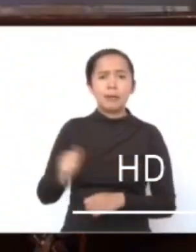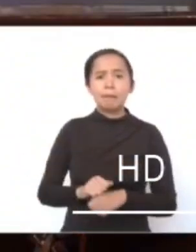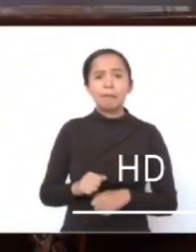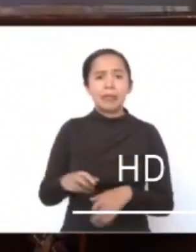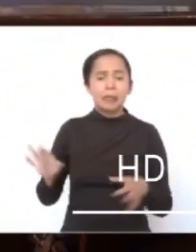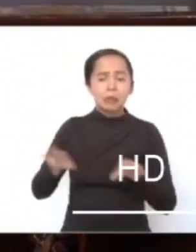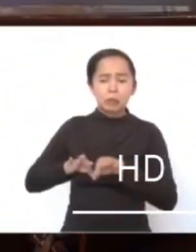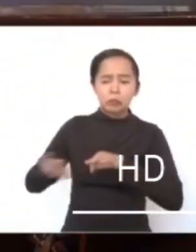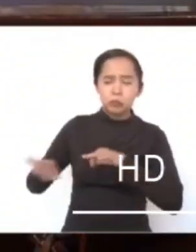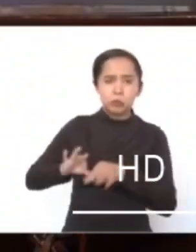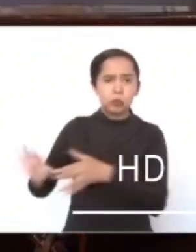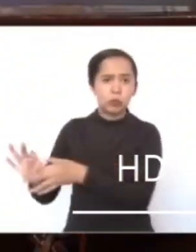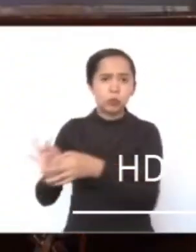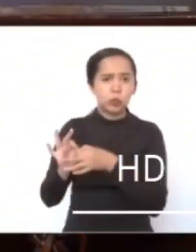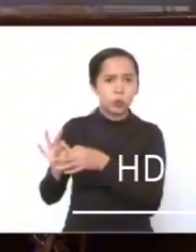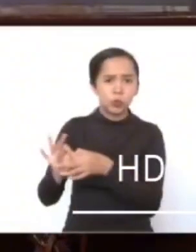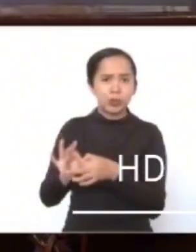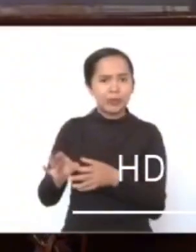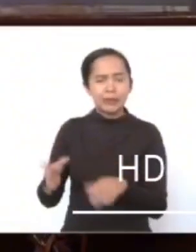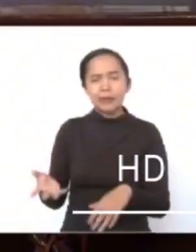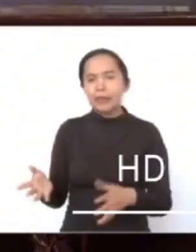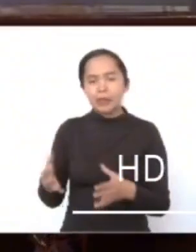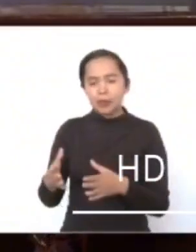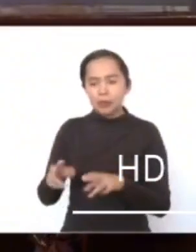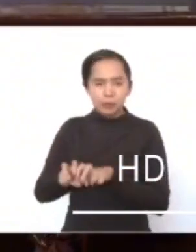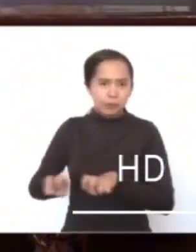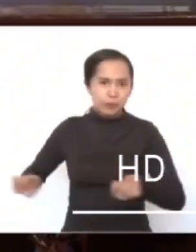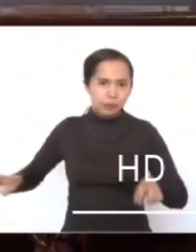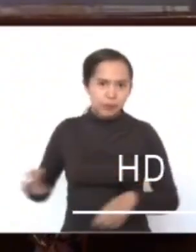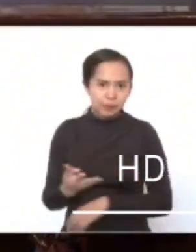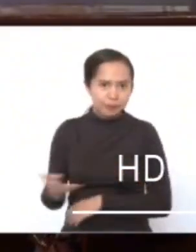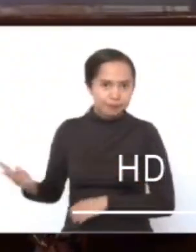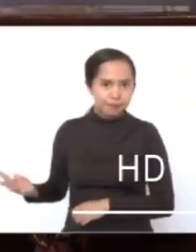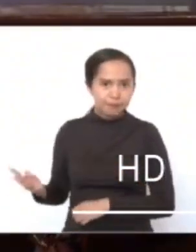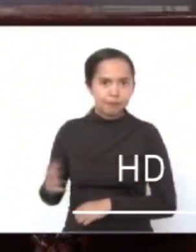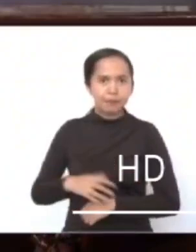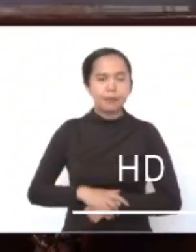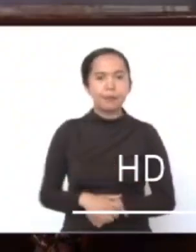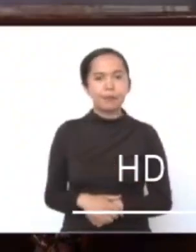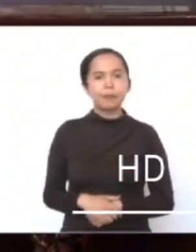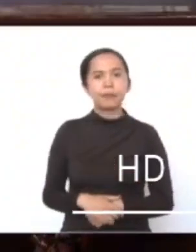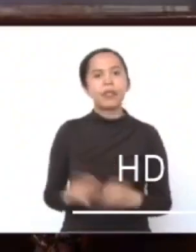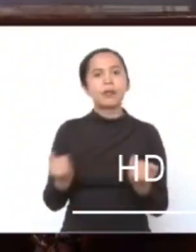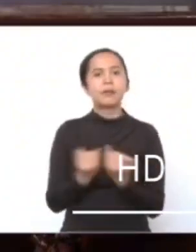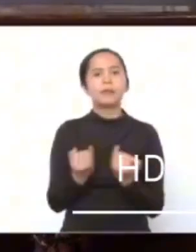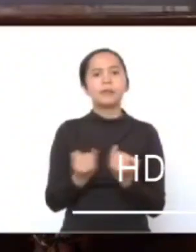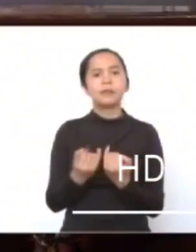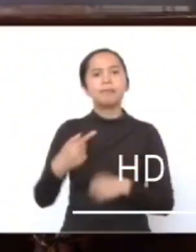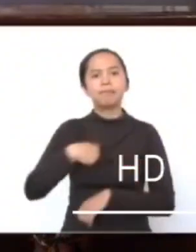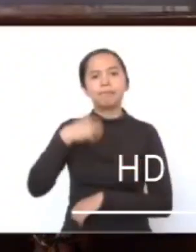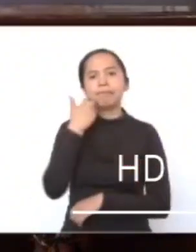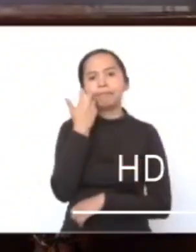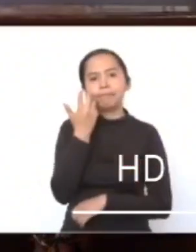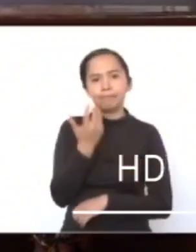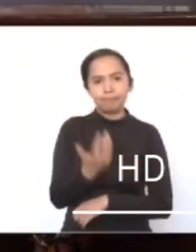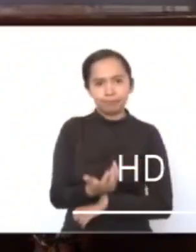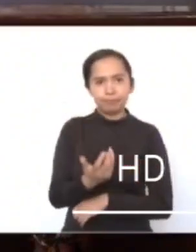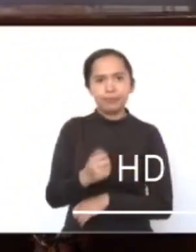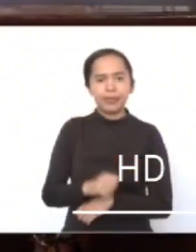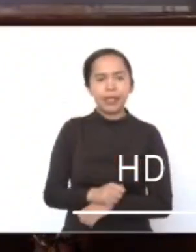coordinados prácticamente todas y todos los que estamos en este presidium. Y quisiera también, además